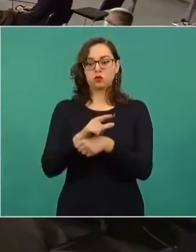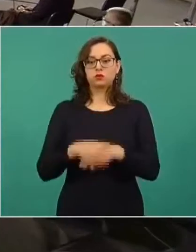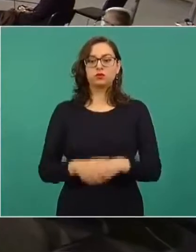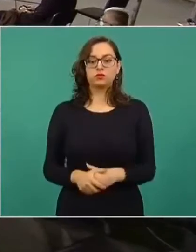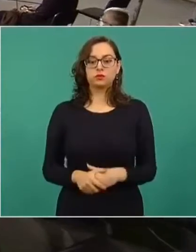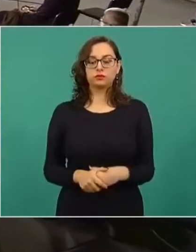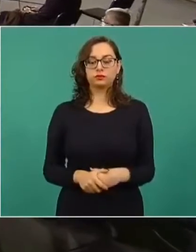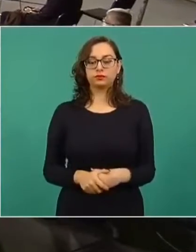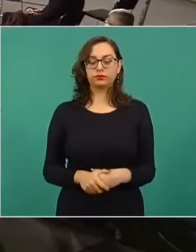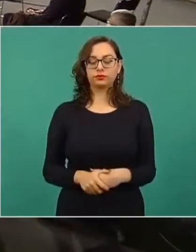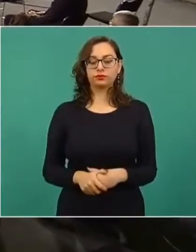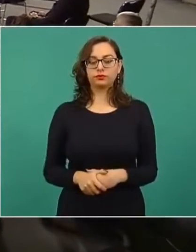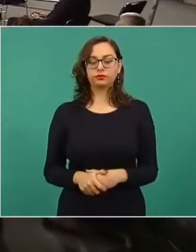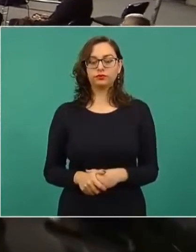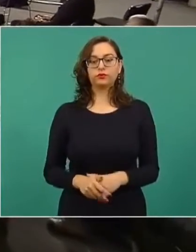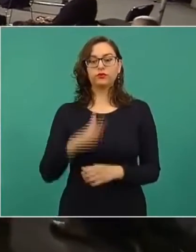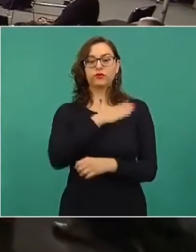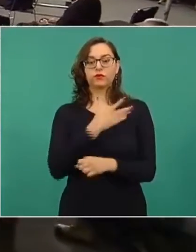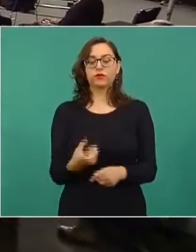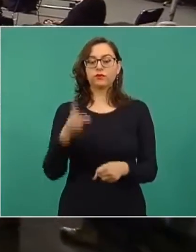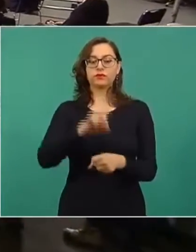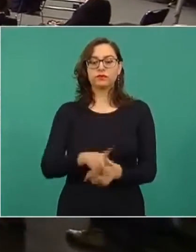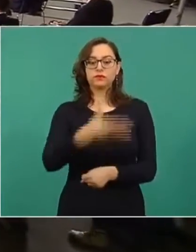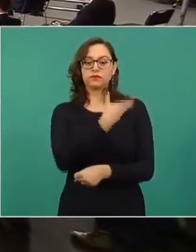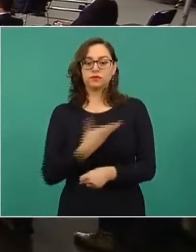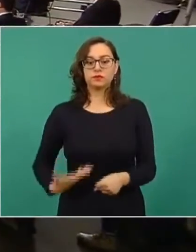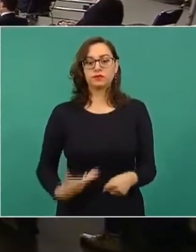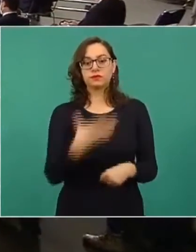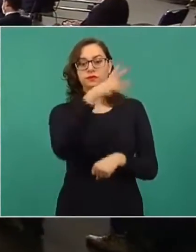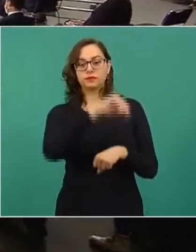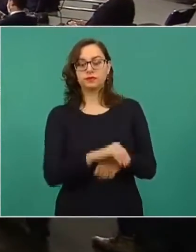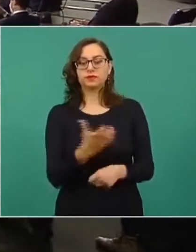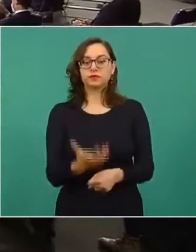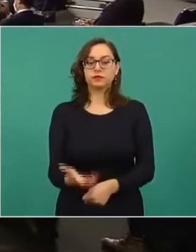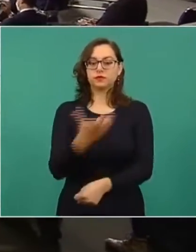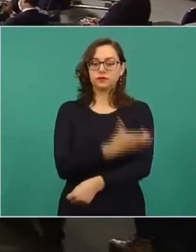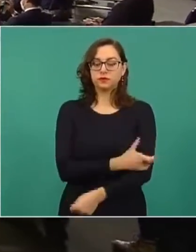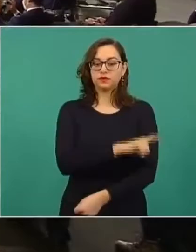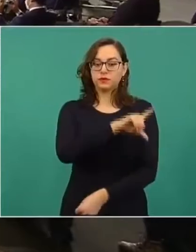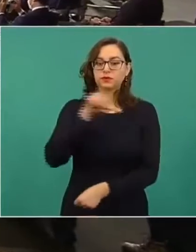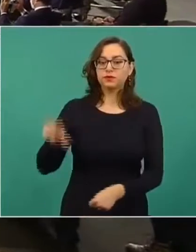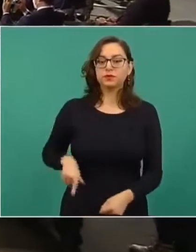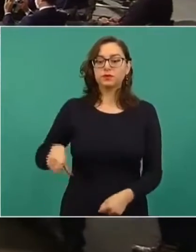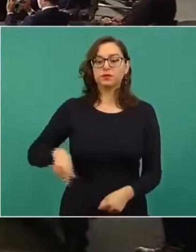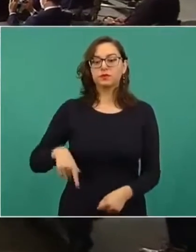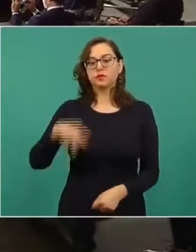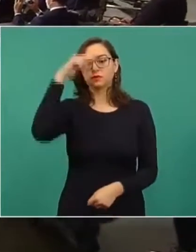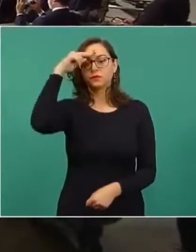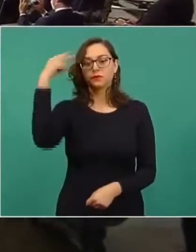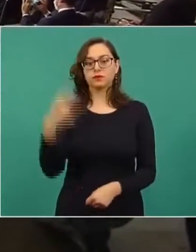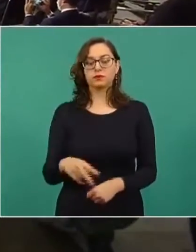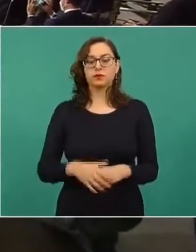Buenos días, señor presidente, con su permiso, colegas del Gobierno de México, general